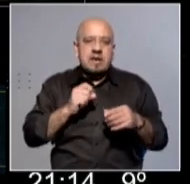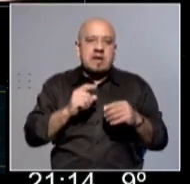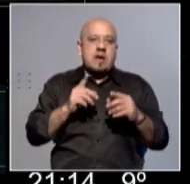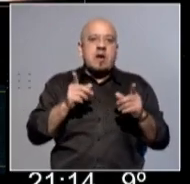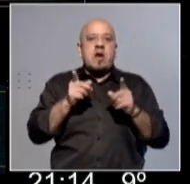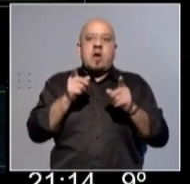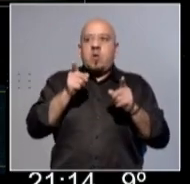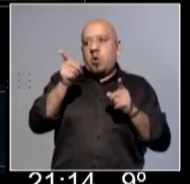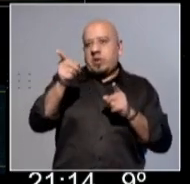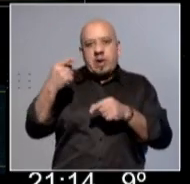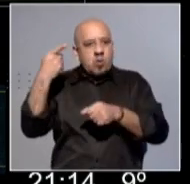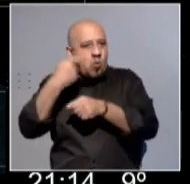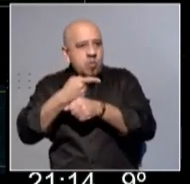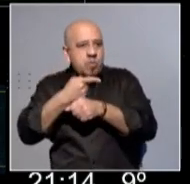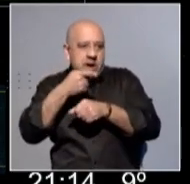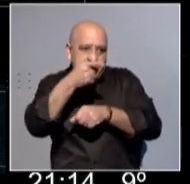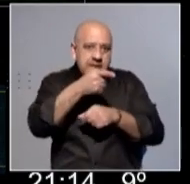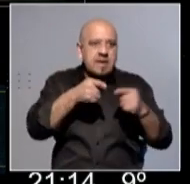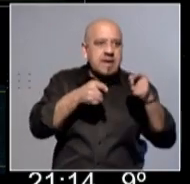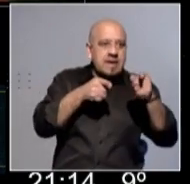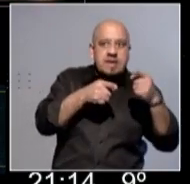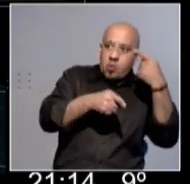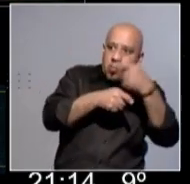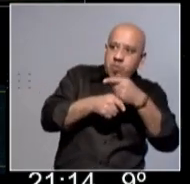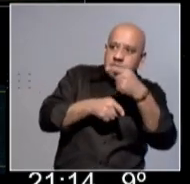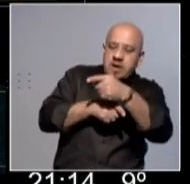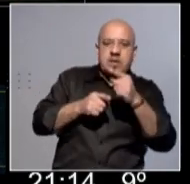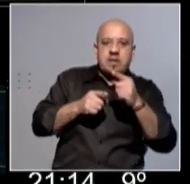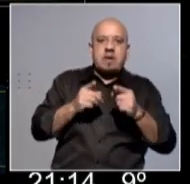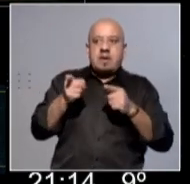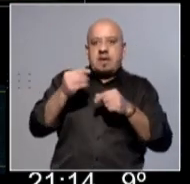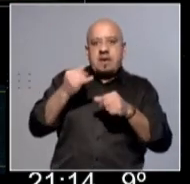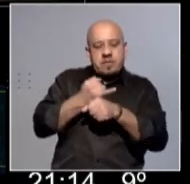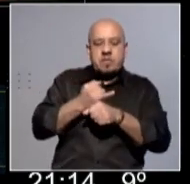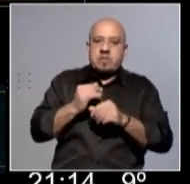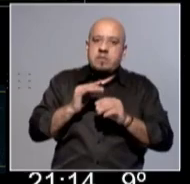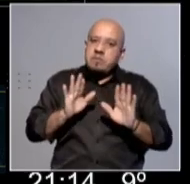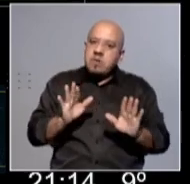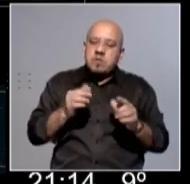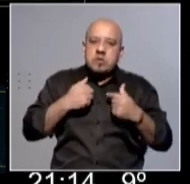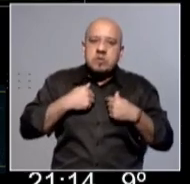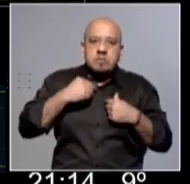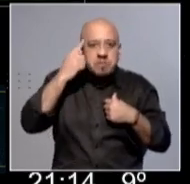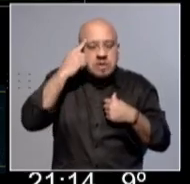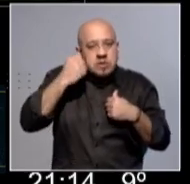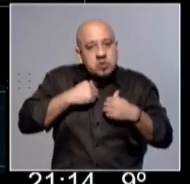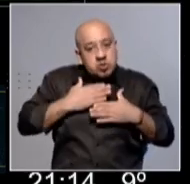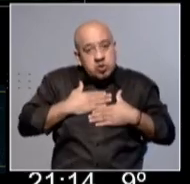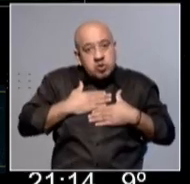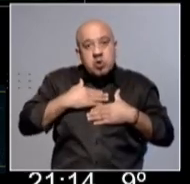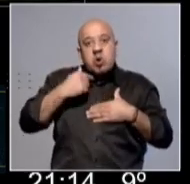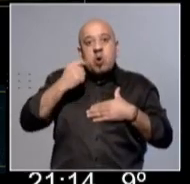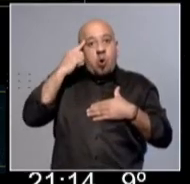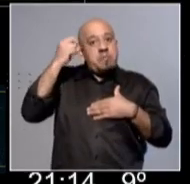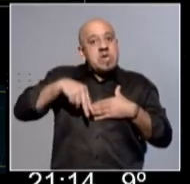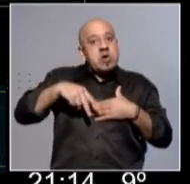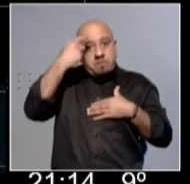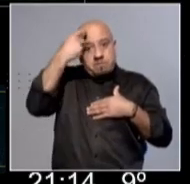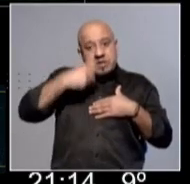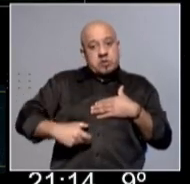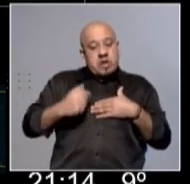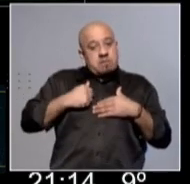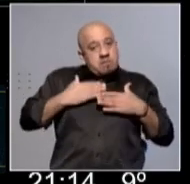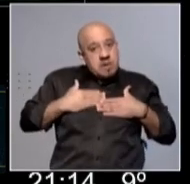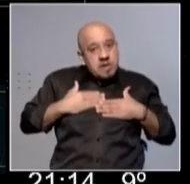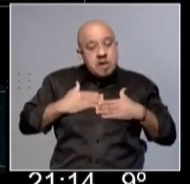o que incluso muchas veces termina por disimular los errores de las acciones del gobierno. Desde la perspectiva mía particular, que no necesariamente es una